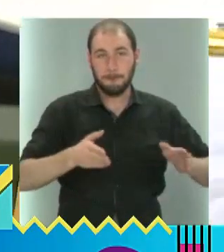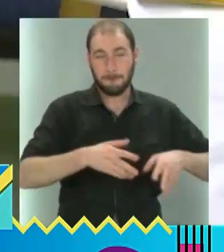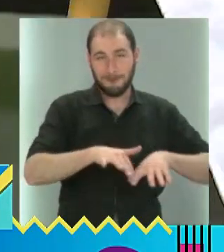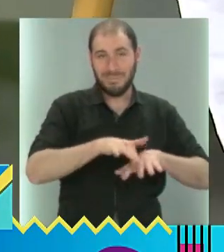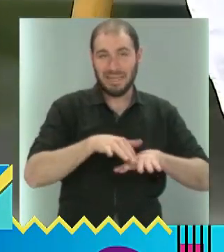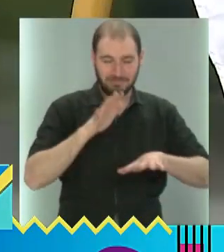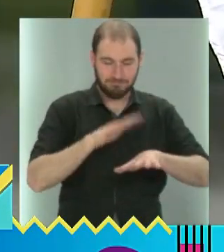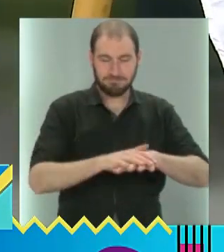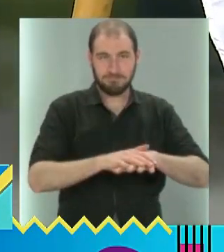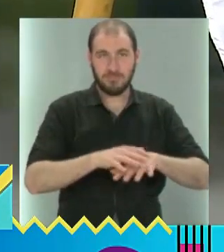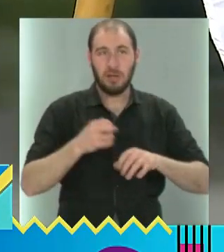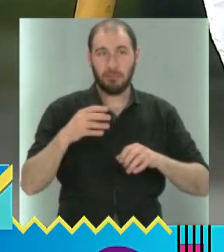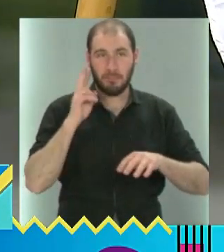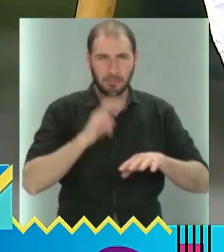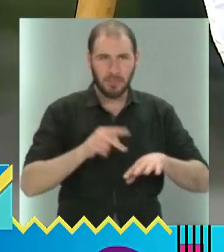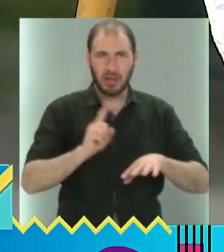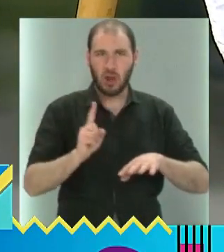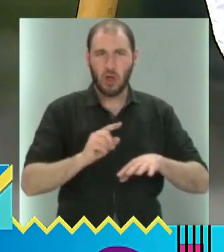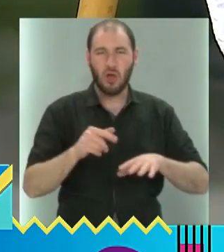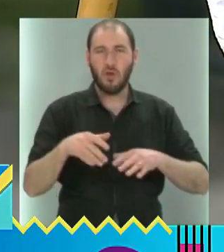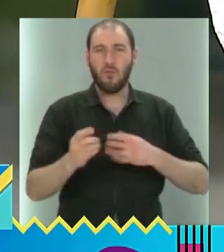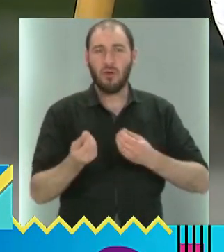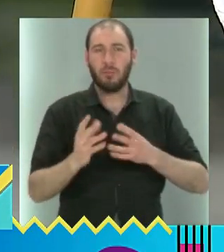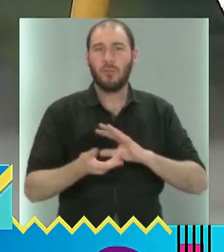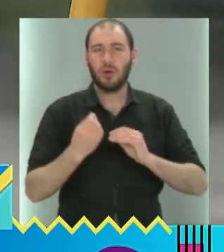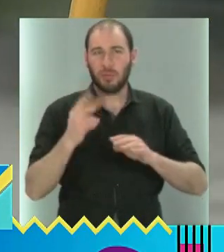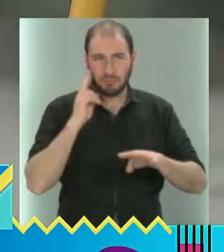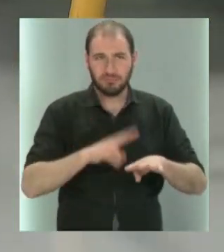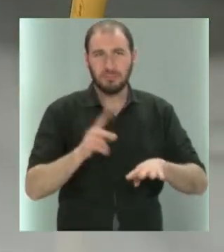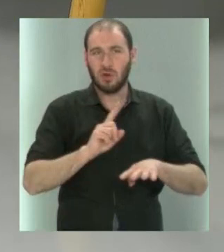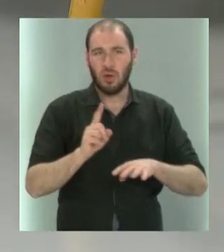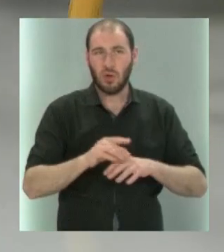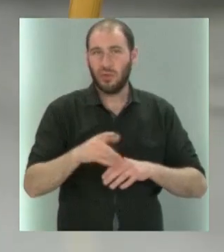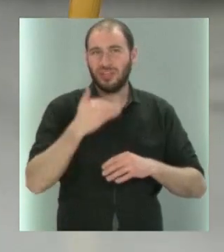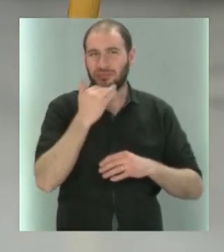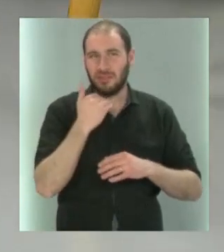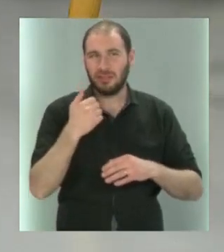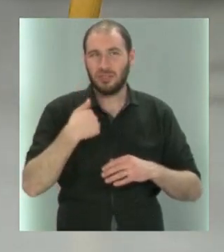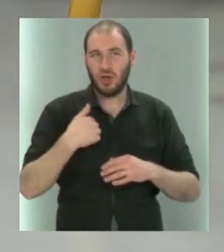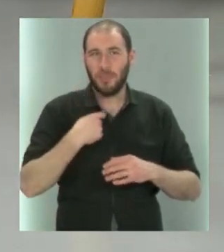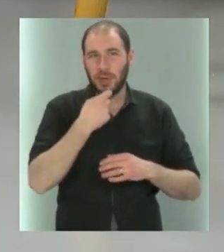observan, los pies no se ven, no se ven las posiciones. Entonces, bueno, ustedes no saben si yo estoy